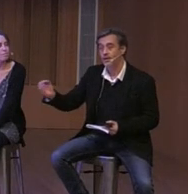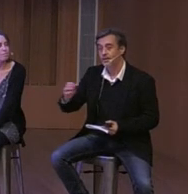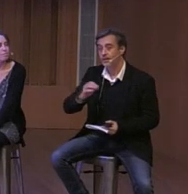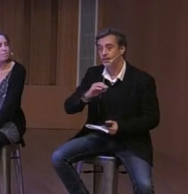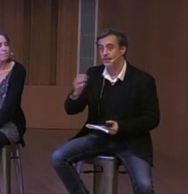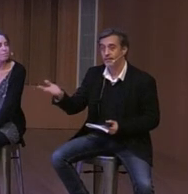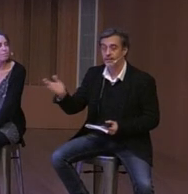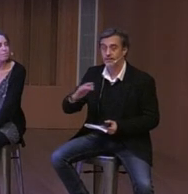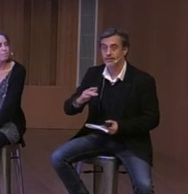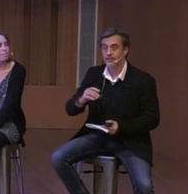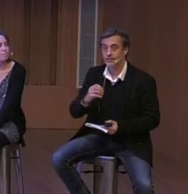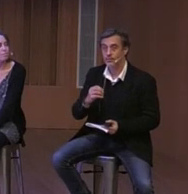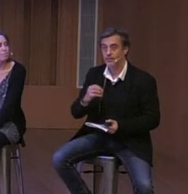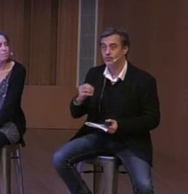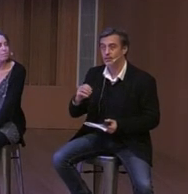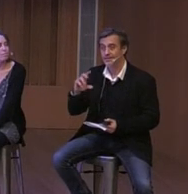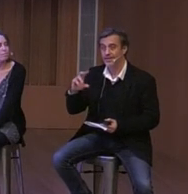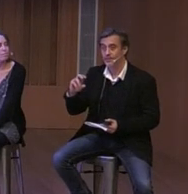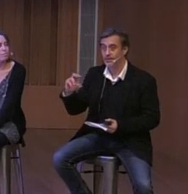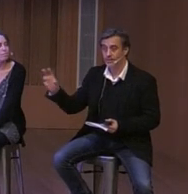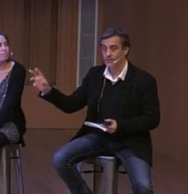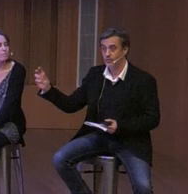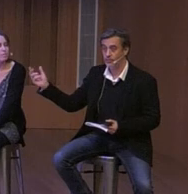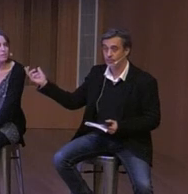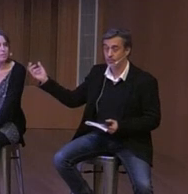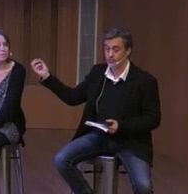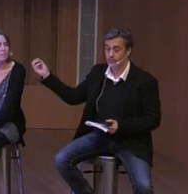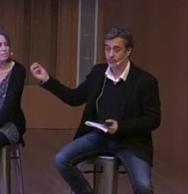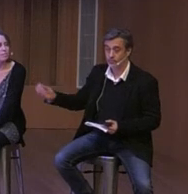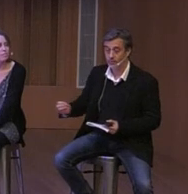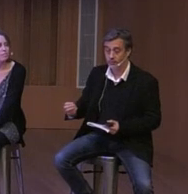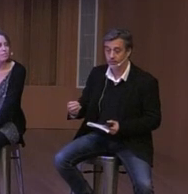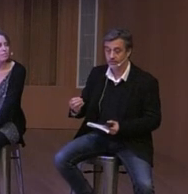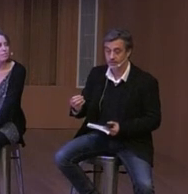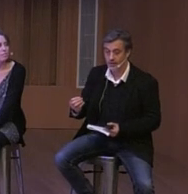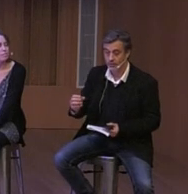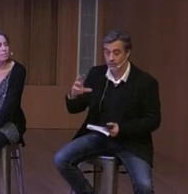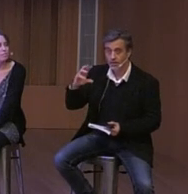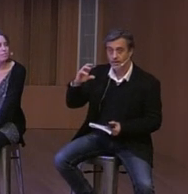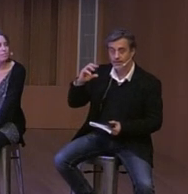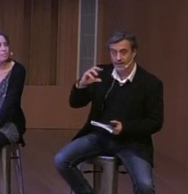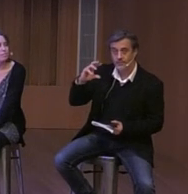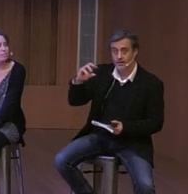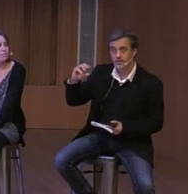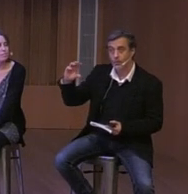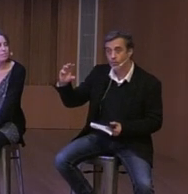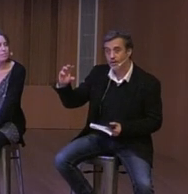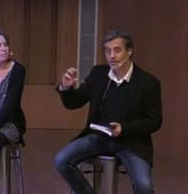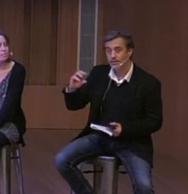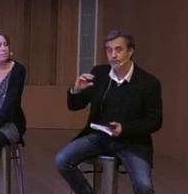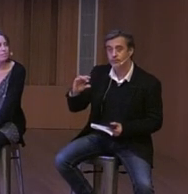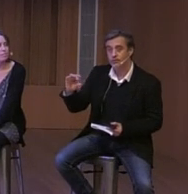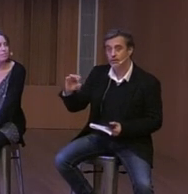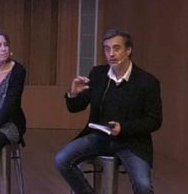homogénea para banda y banda, es una decisión que se adapta, y de hecho una de las cosas que se enseñaba en los dibujos, se adapta y se